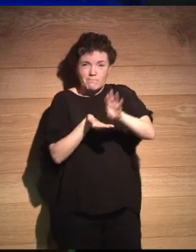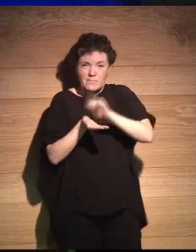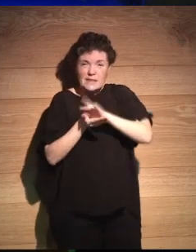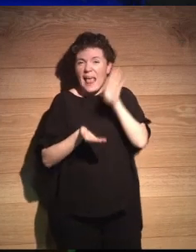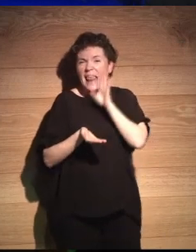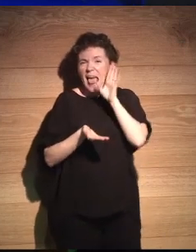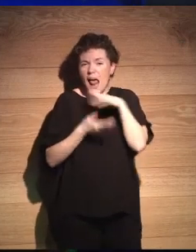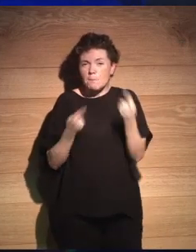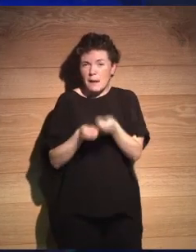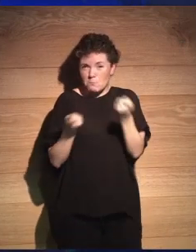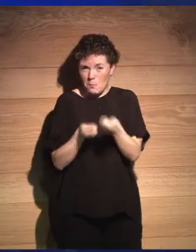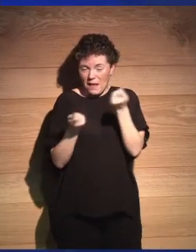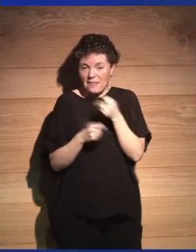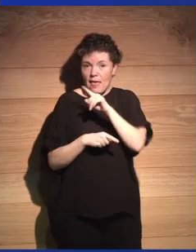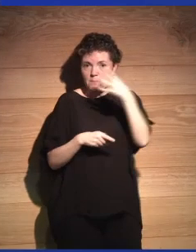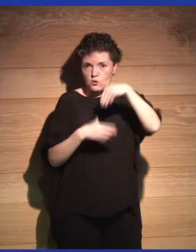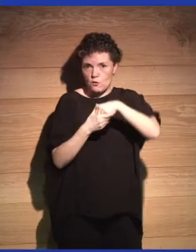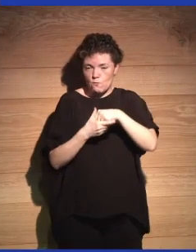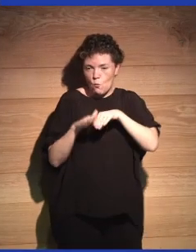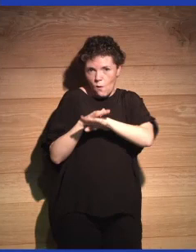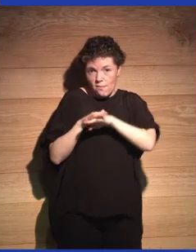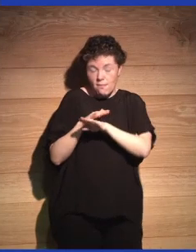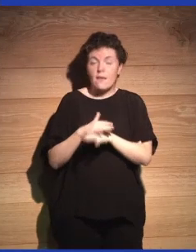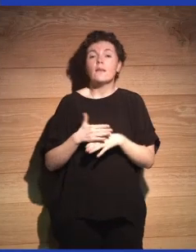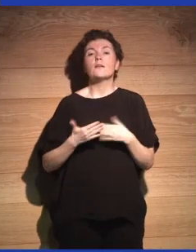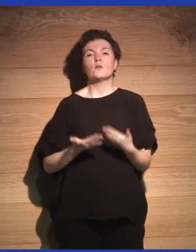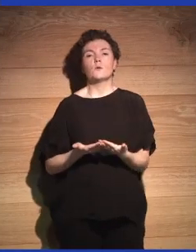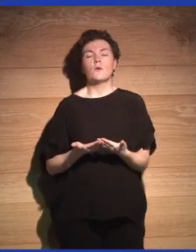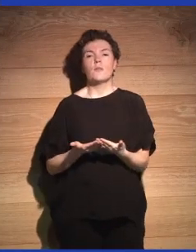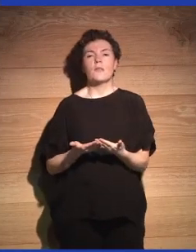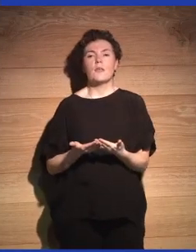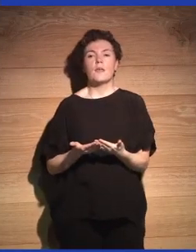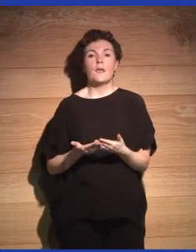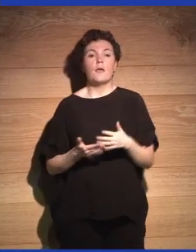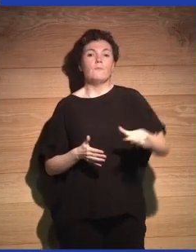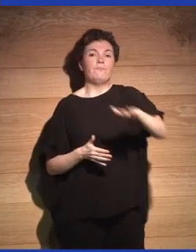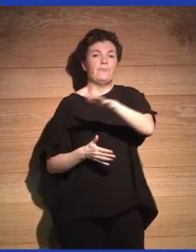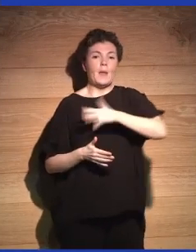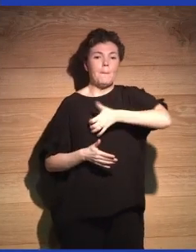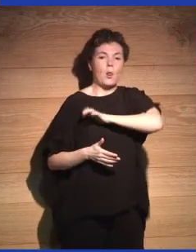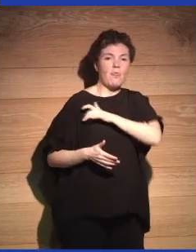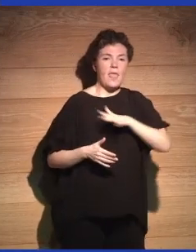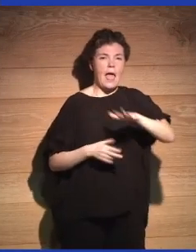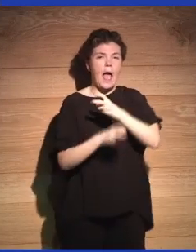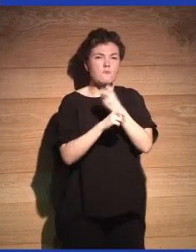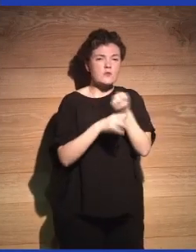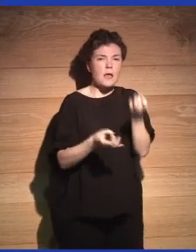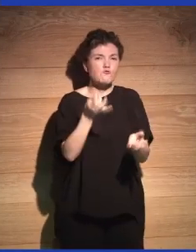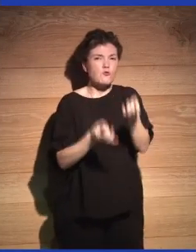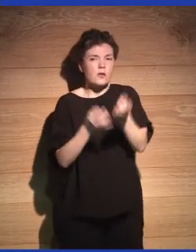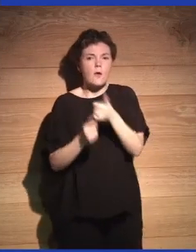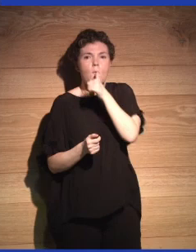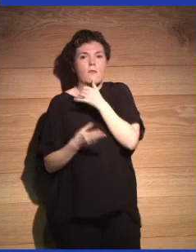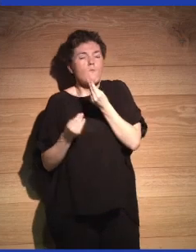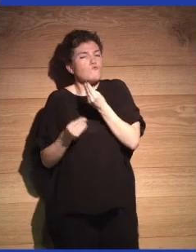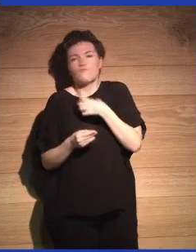propagandístico ilegal en ese piso. Y claro que con el estado policial que se estaba creando en Austria no aguantaron mucho,